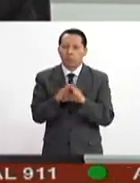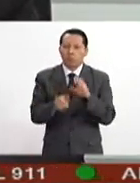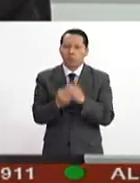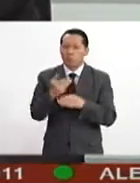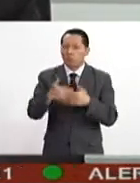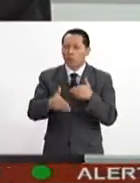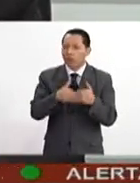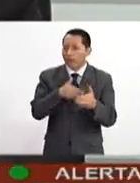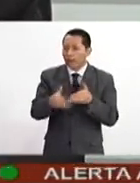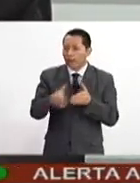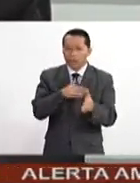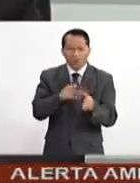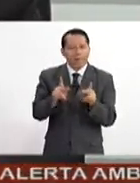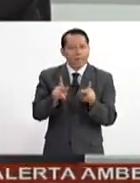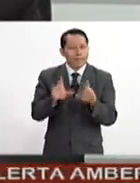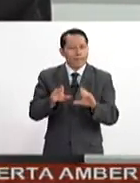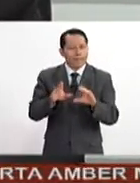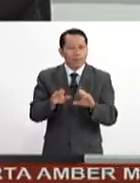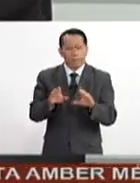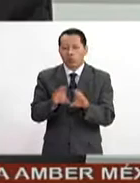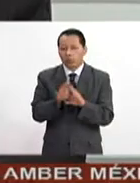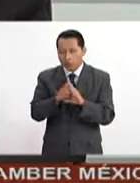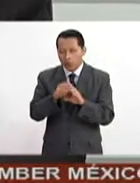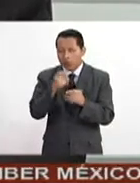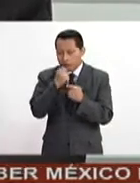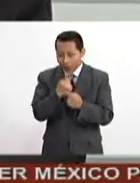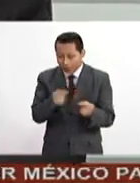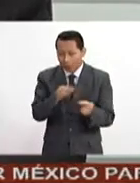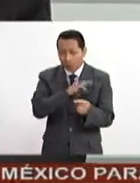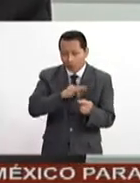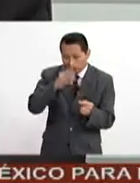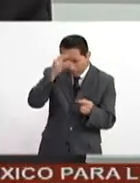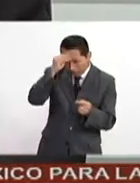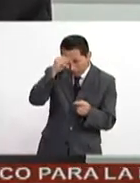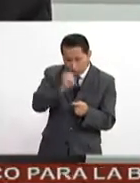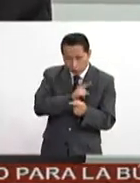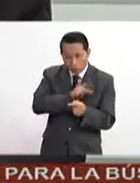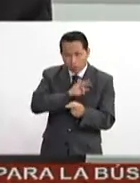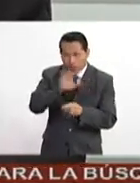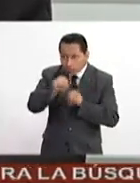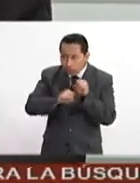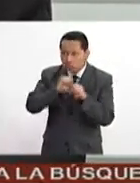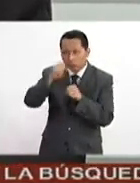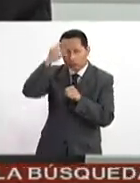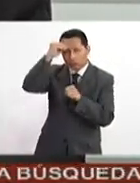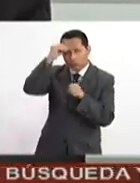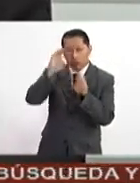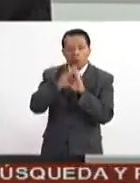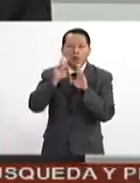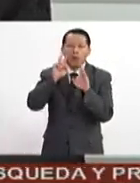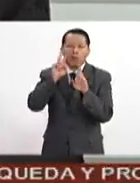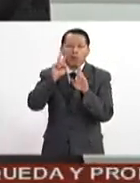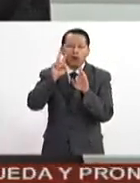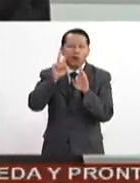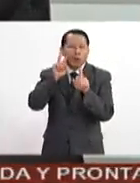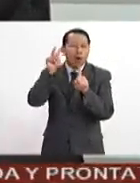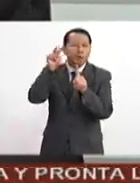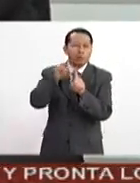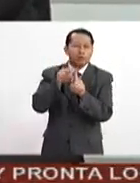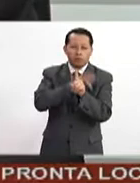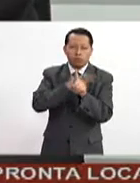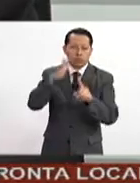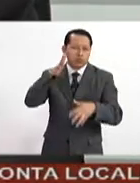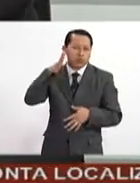modelo pedagógico en el que los niños aprendan a aprender. Sí es posible, con realismo y con una visión de largo plazo, que el